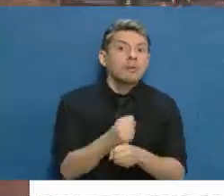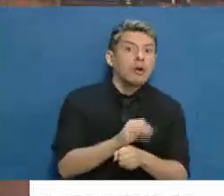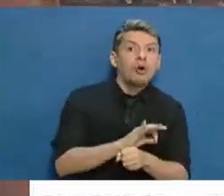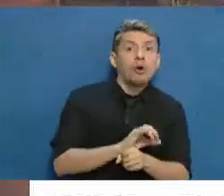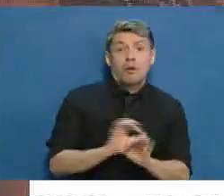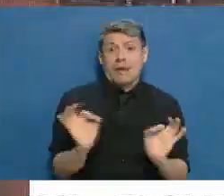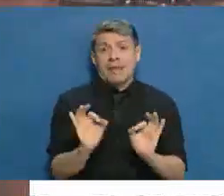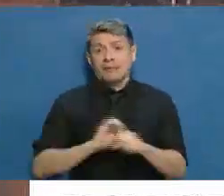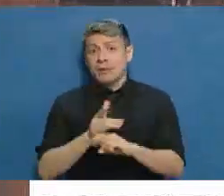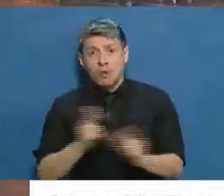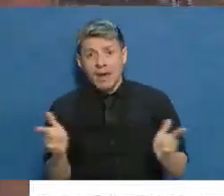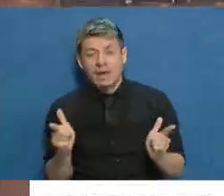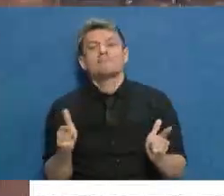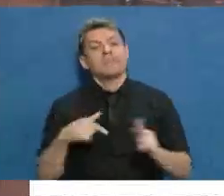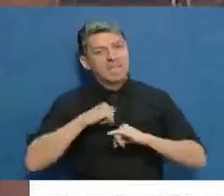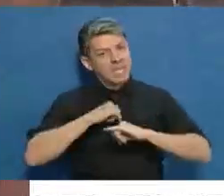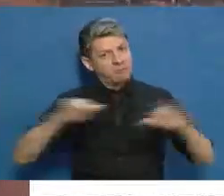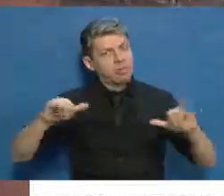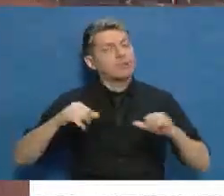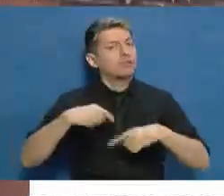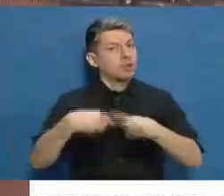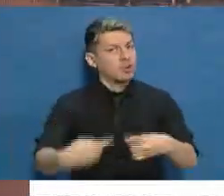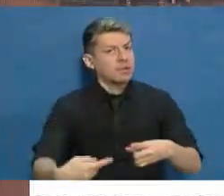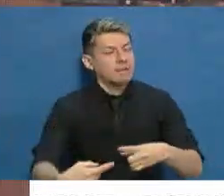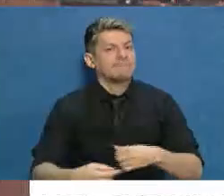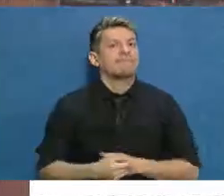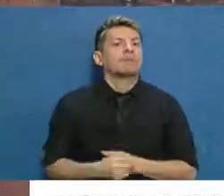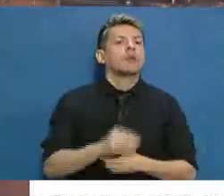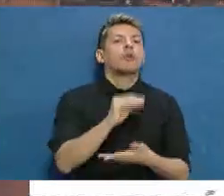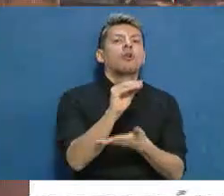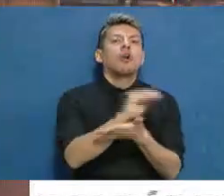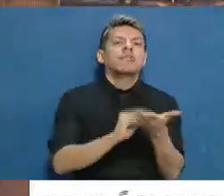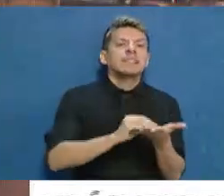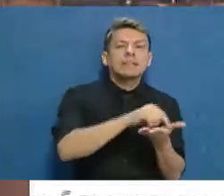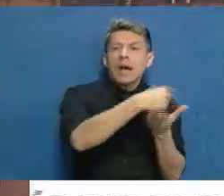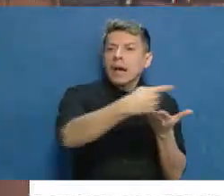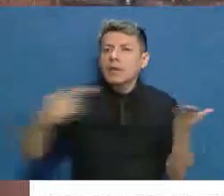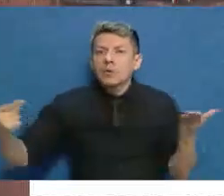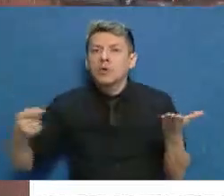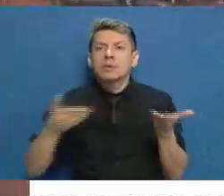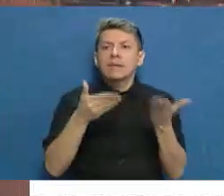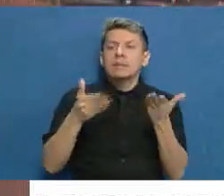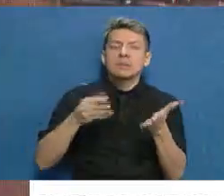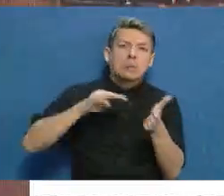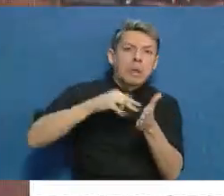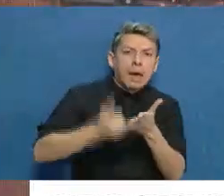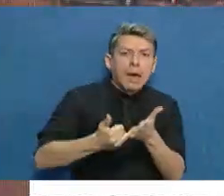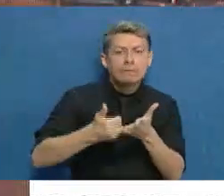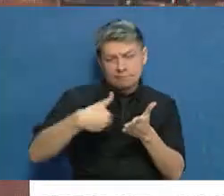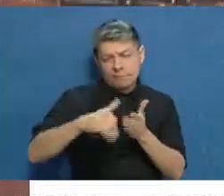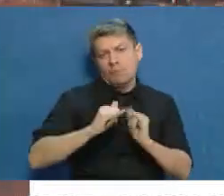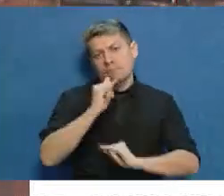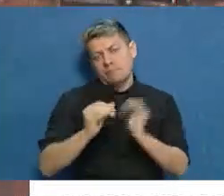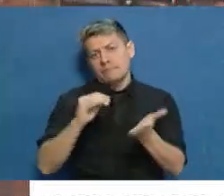descartando casos, vamos a seguir informando cuál es la situación de todas estas oficinas y servicios que están afectados en estos momentos